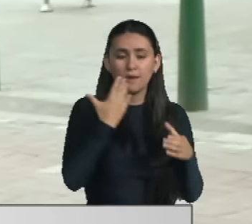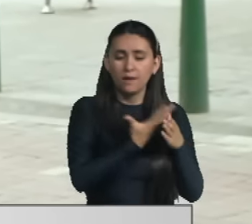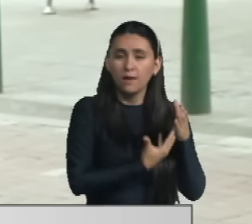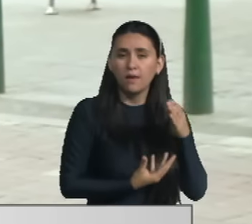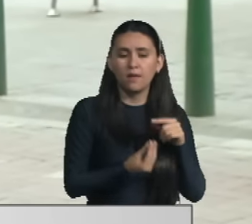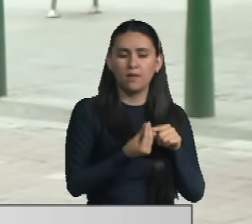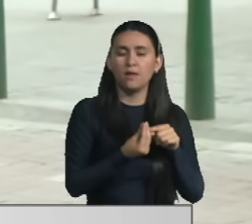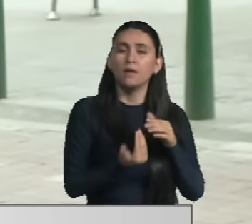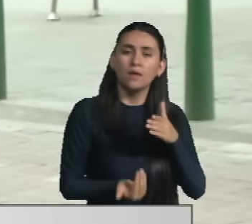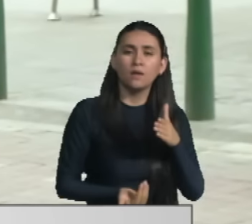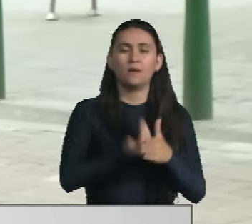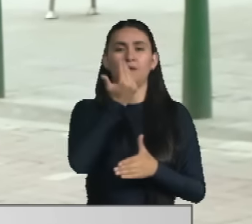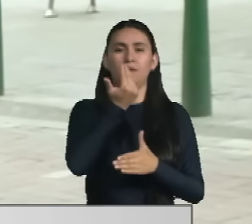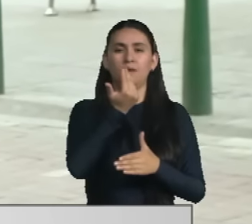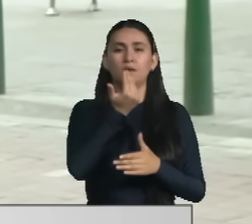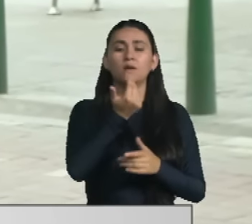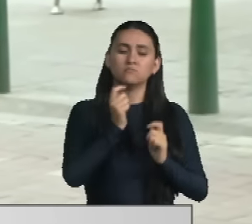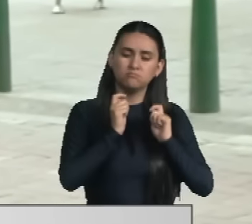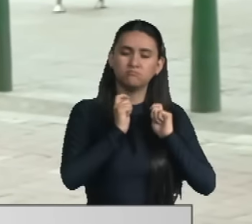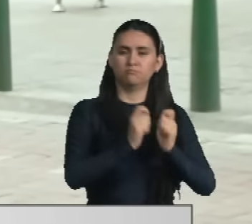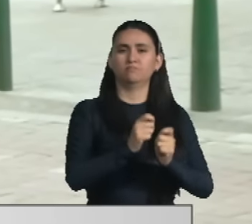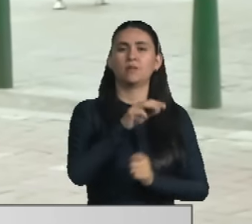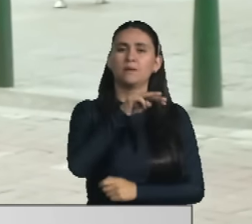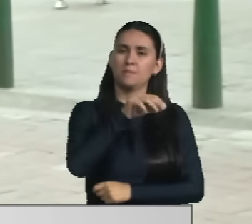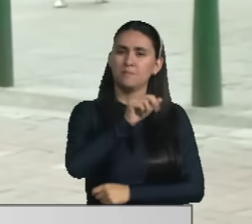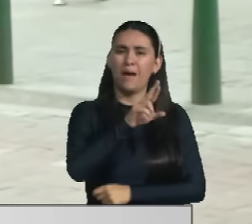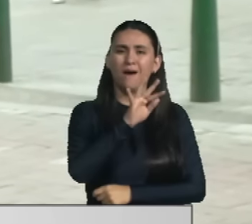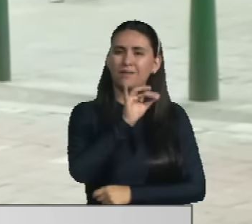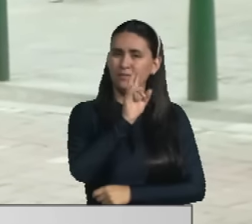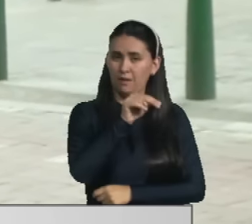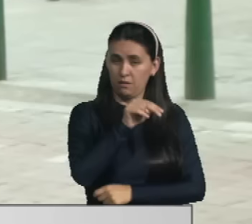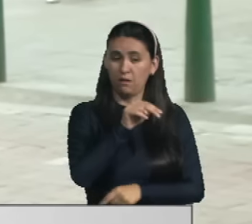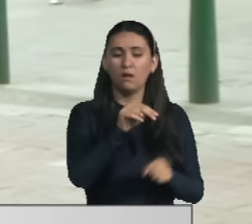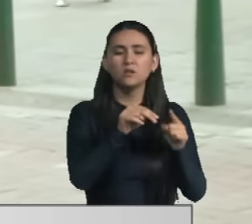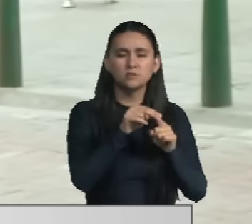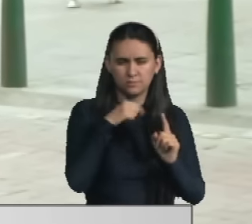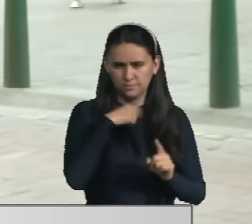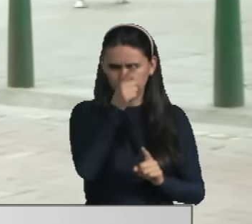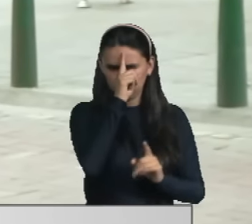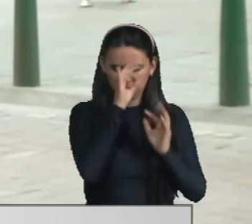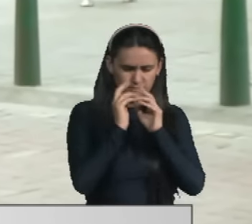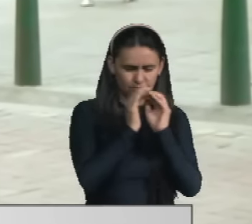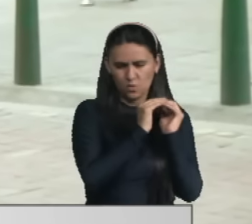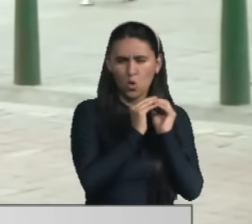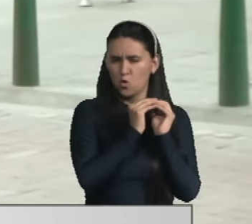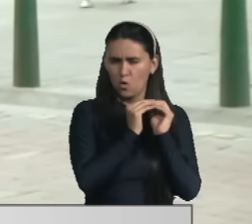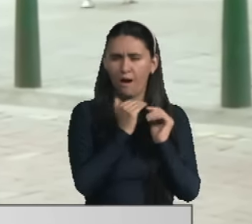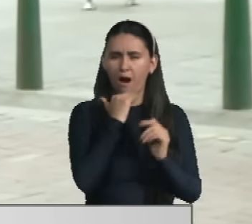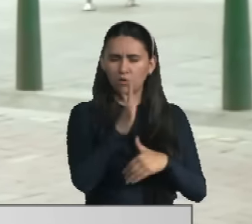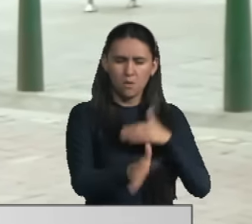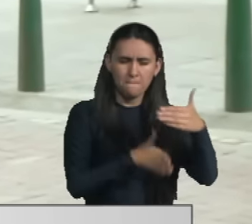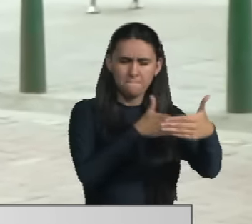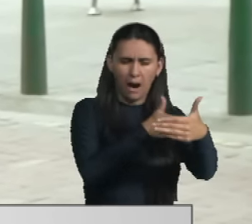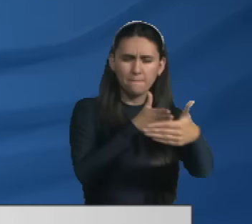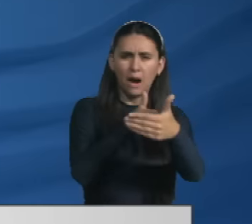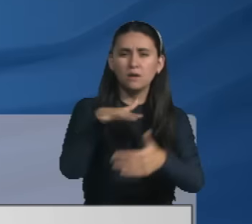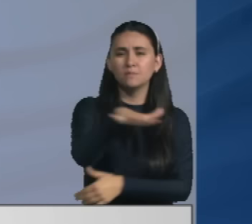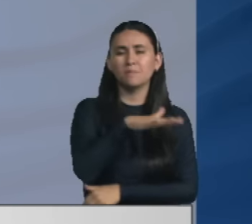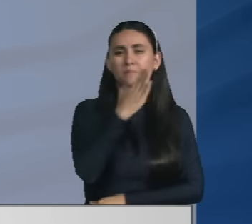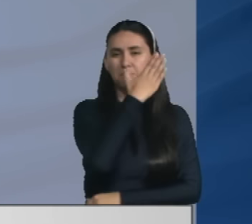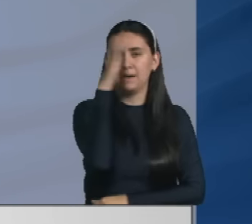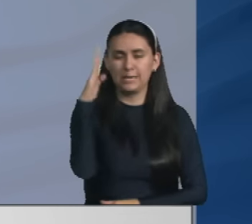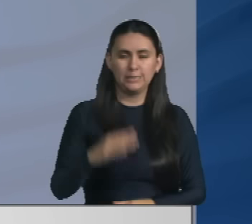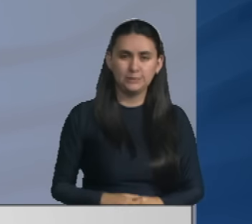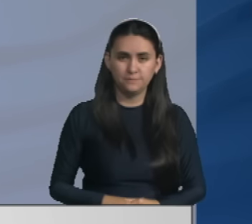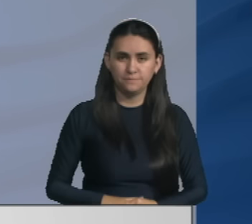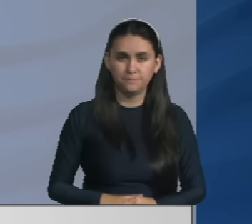del llamado Frente Urbano Martín Caballero, que estaría planeando atentados terroristas en la capital del Atlántico.